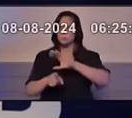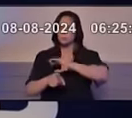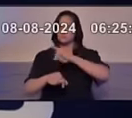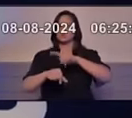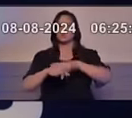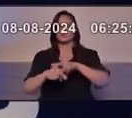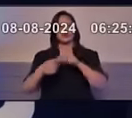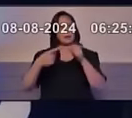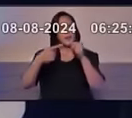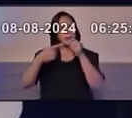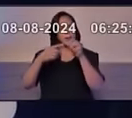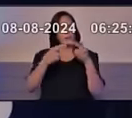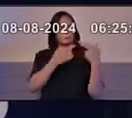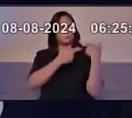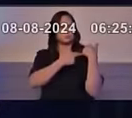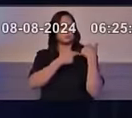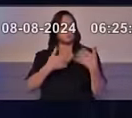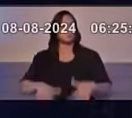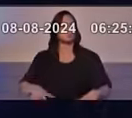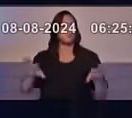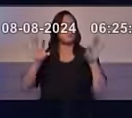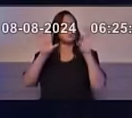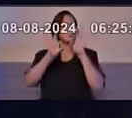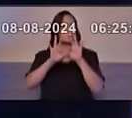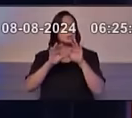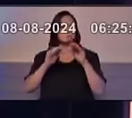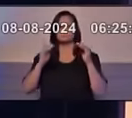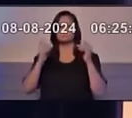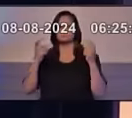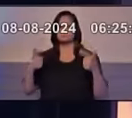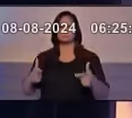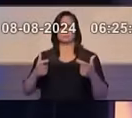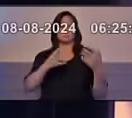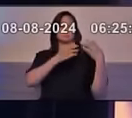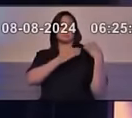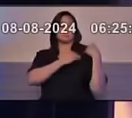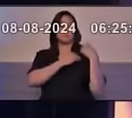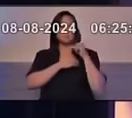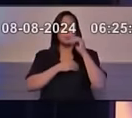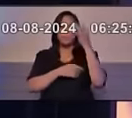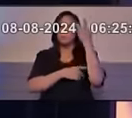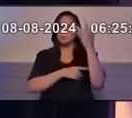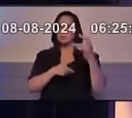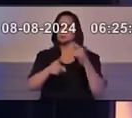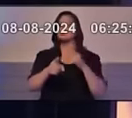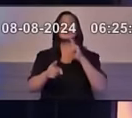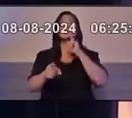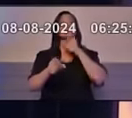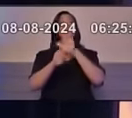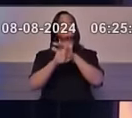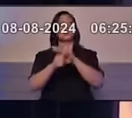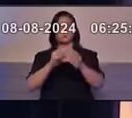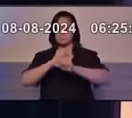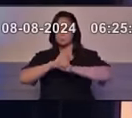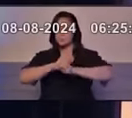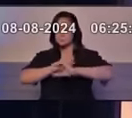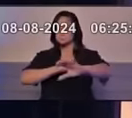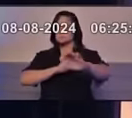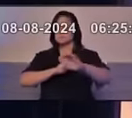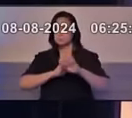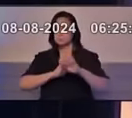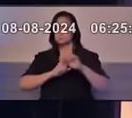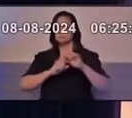hemos avanzado al porciento que ellos me ponen. Cuando a mí me hablan, de que